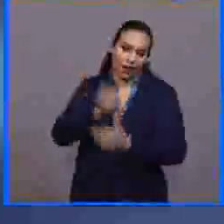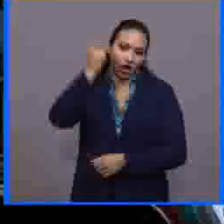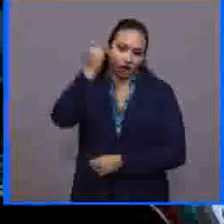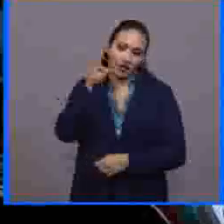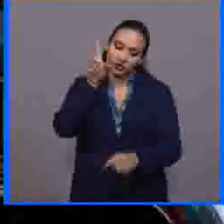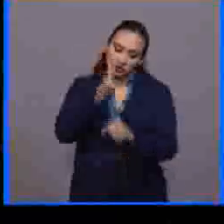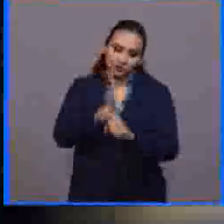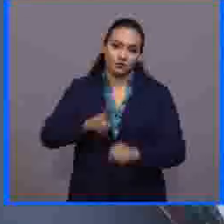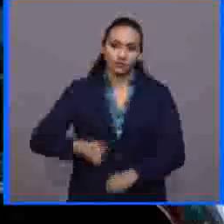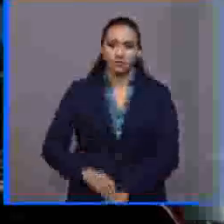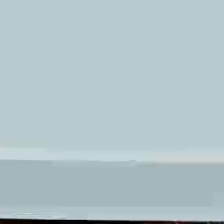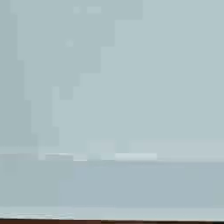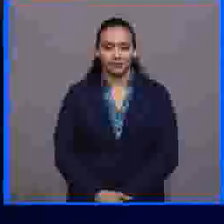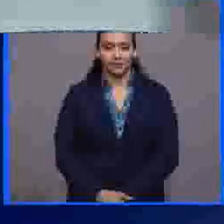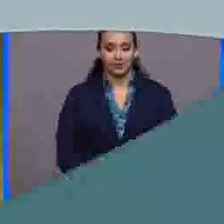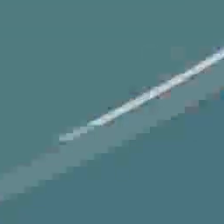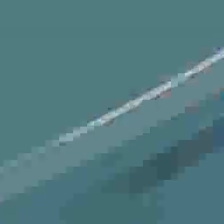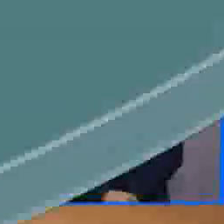pensión.